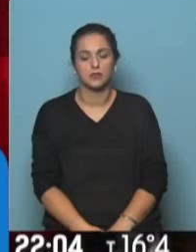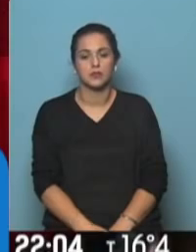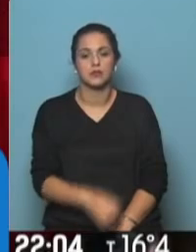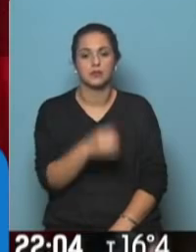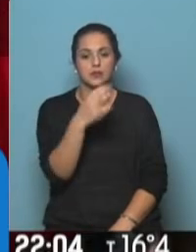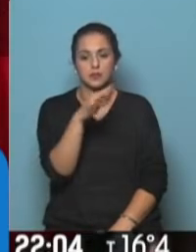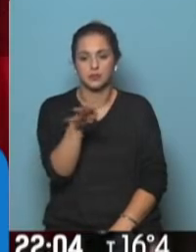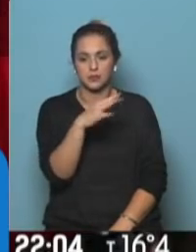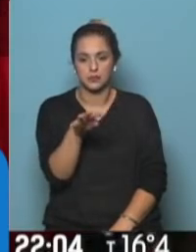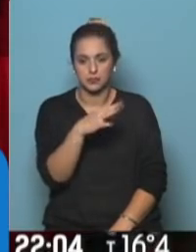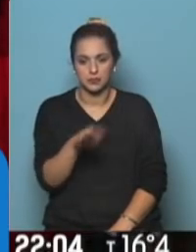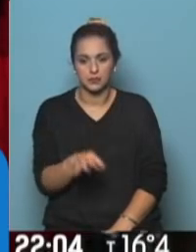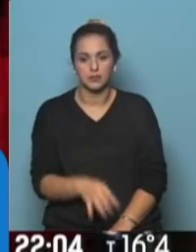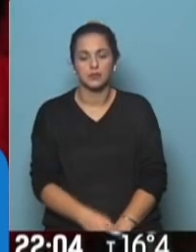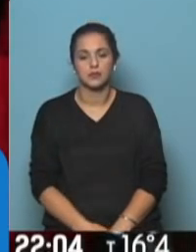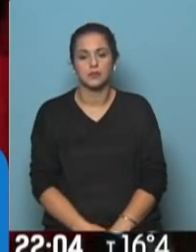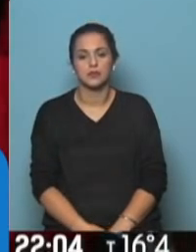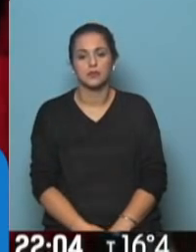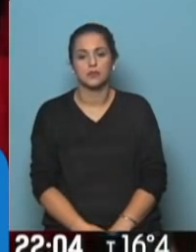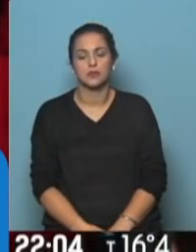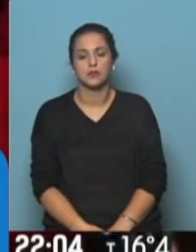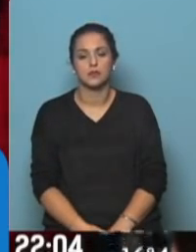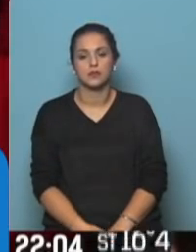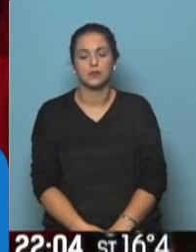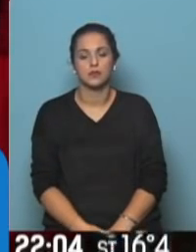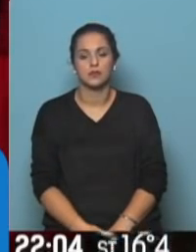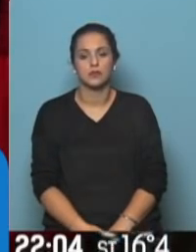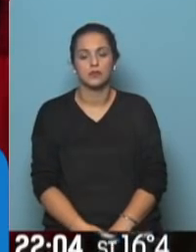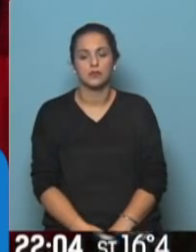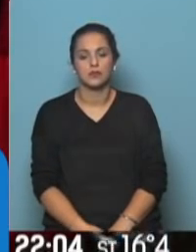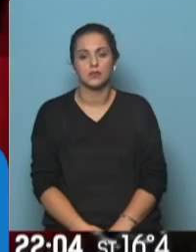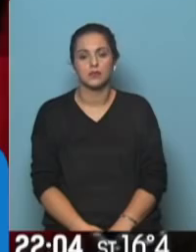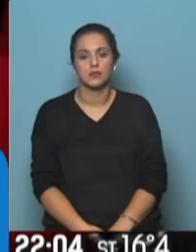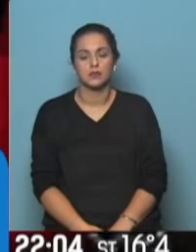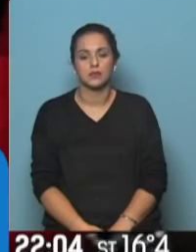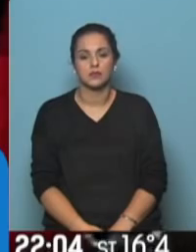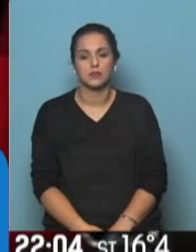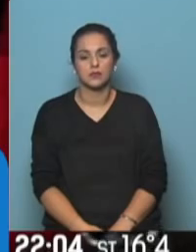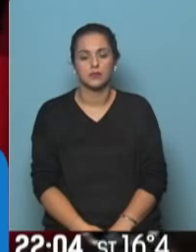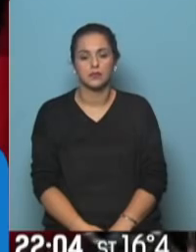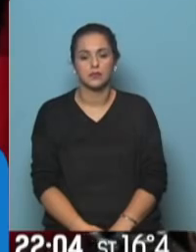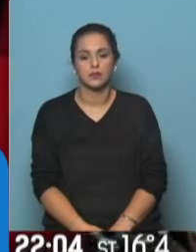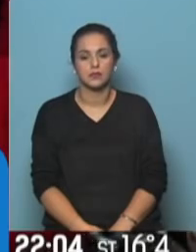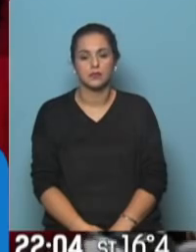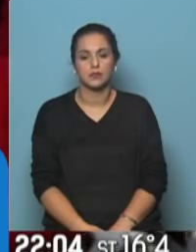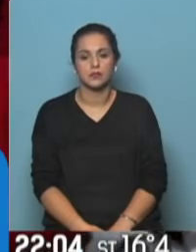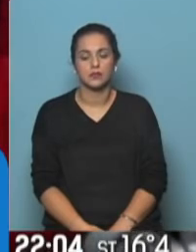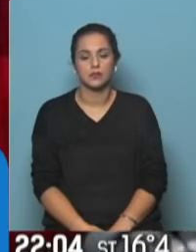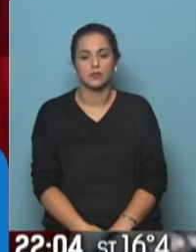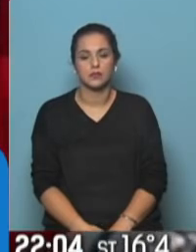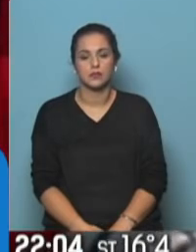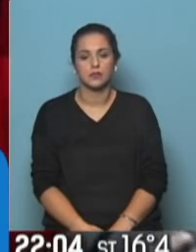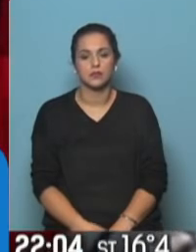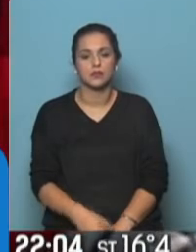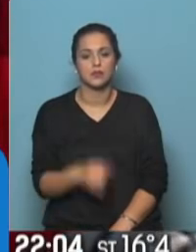Por isso, quero pedir de coração a todos que votariam em mim, que votem no companheiro Fernando